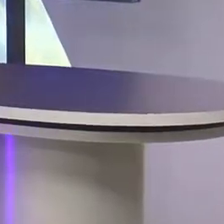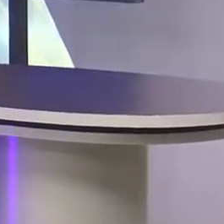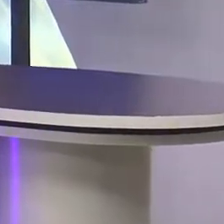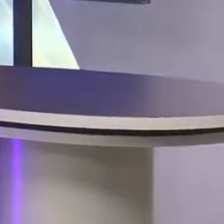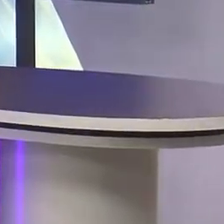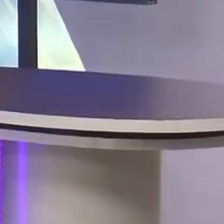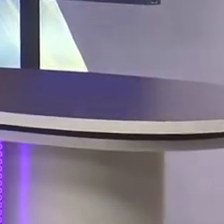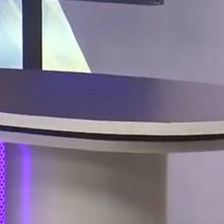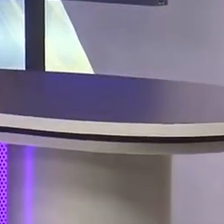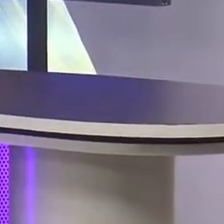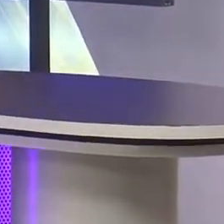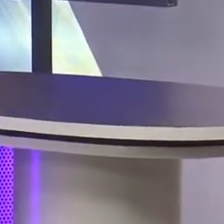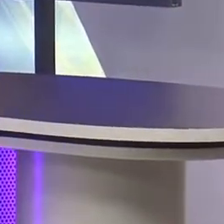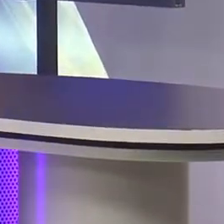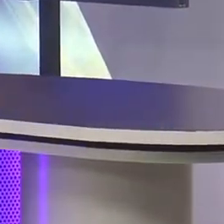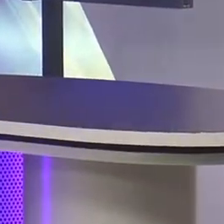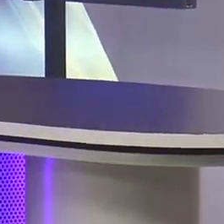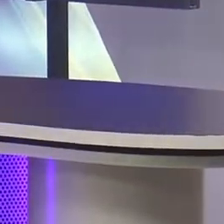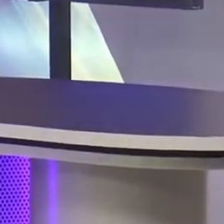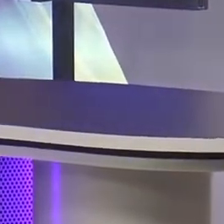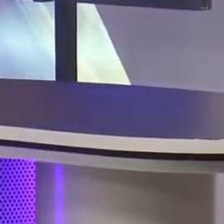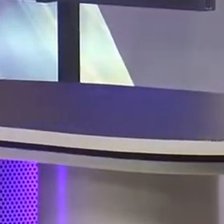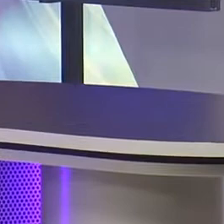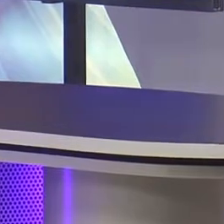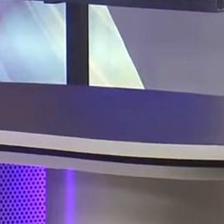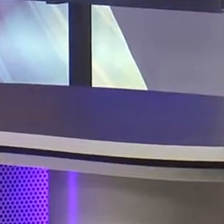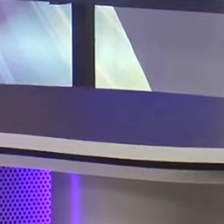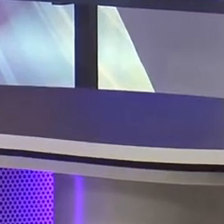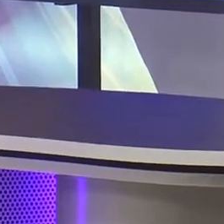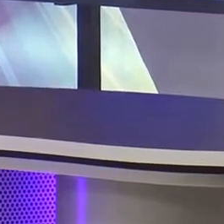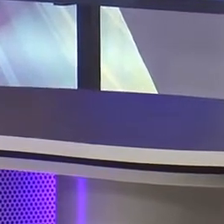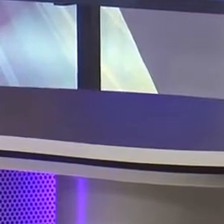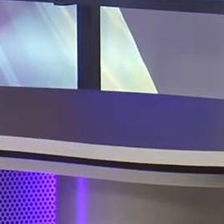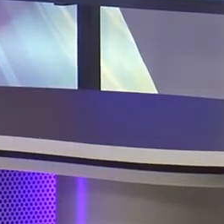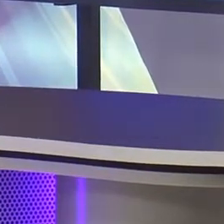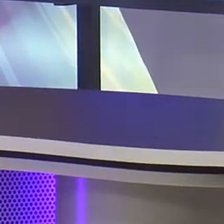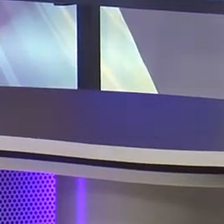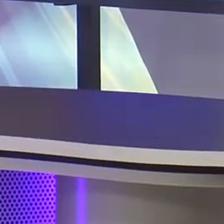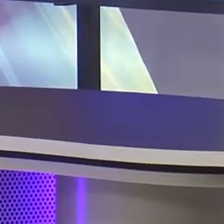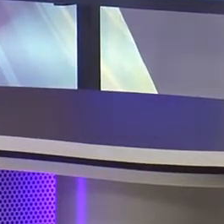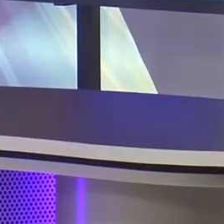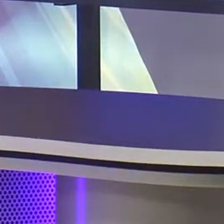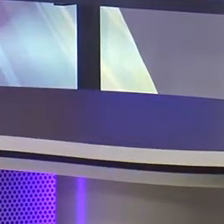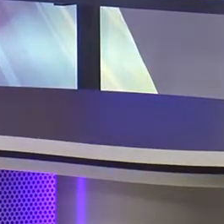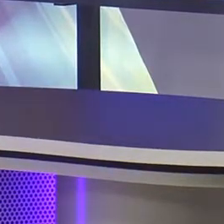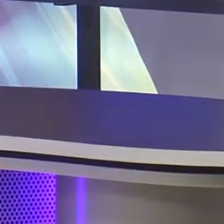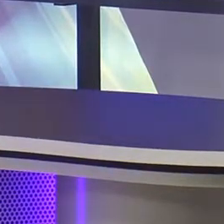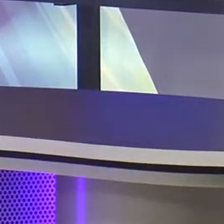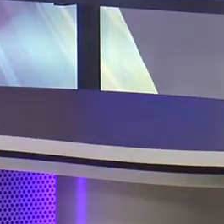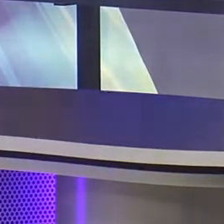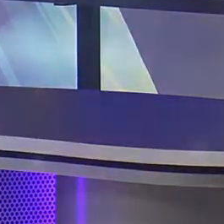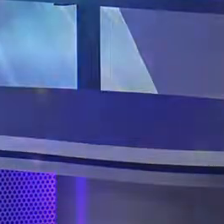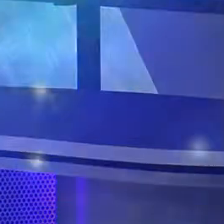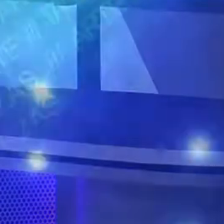Llegó el momento de continuar con buenas noticias de cultura y entretenimiento. Le doy paso a Sara Narváez y nuestra información de En la